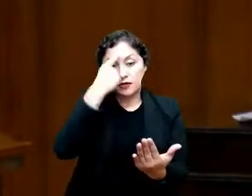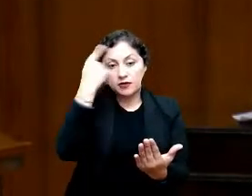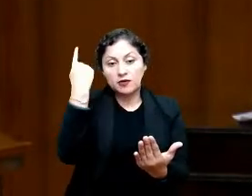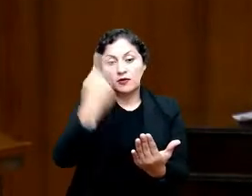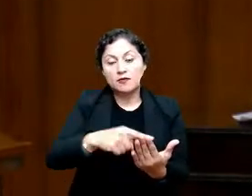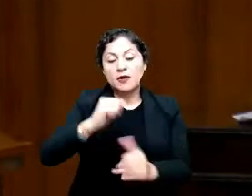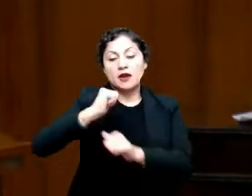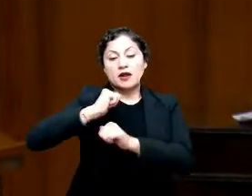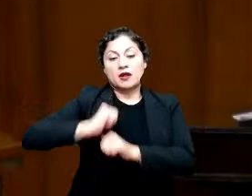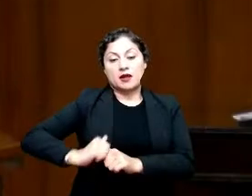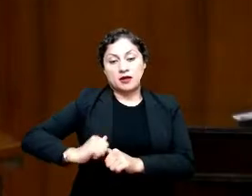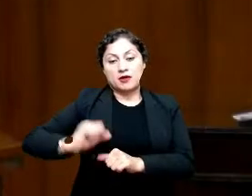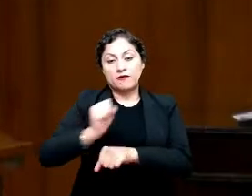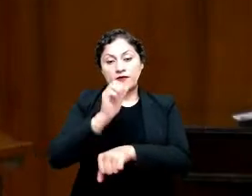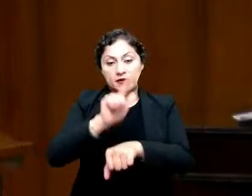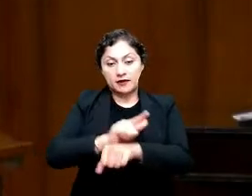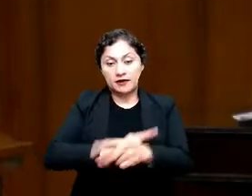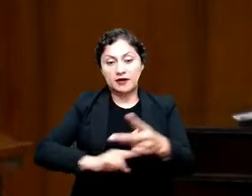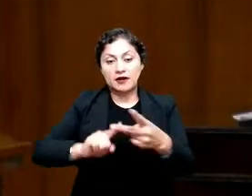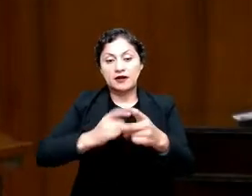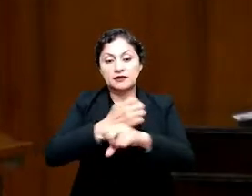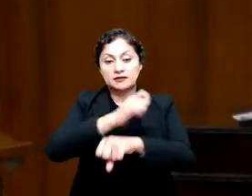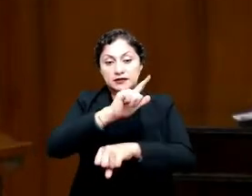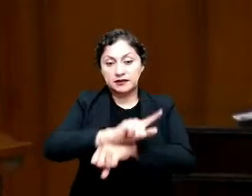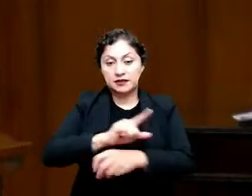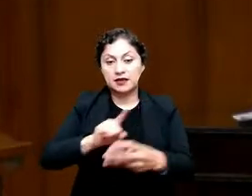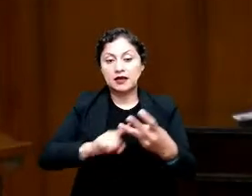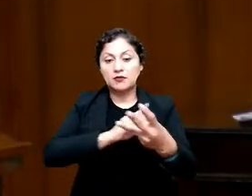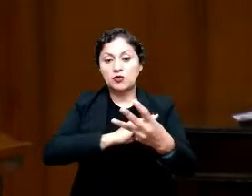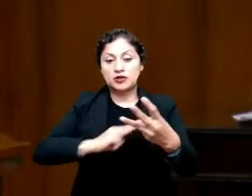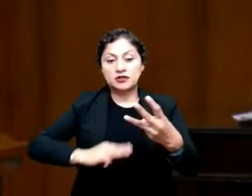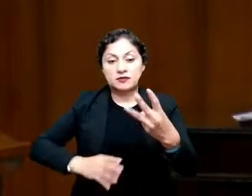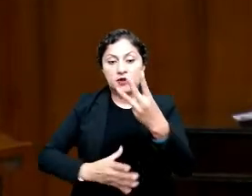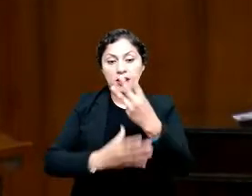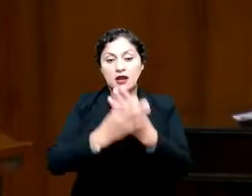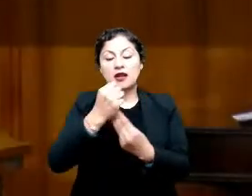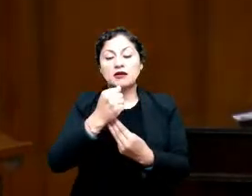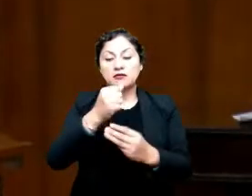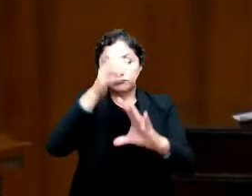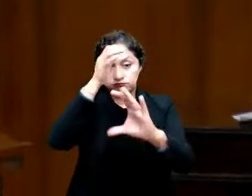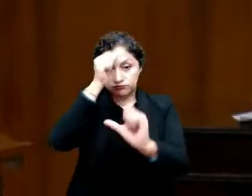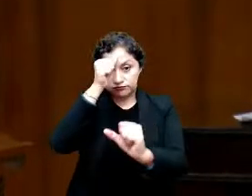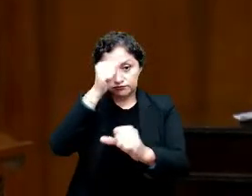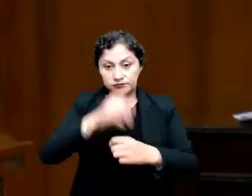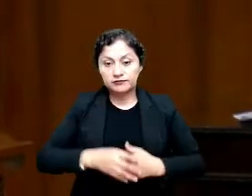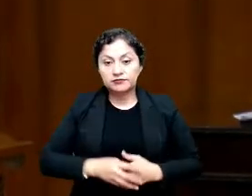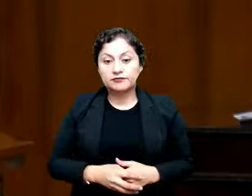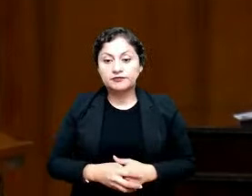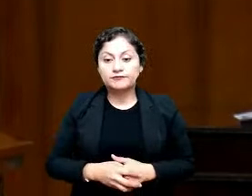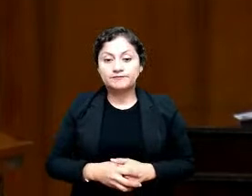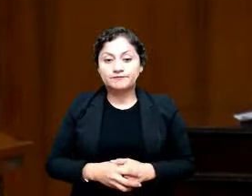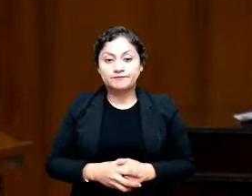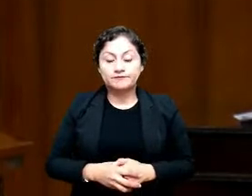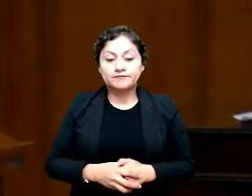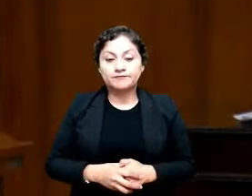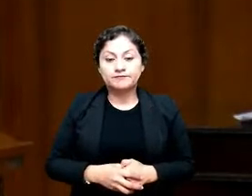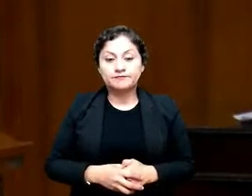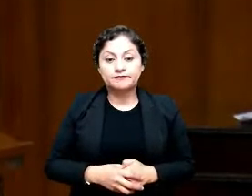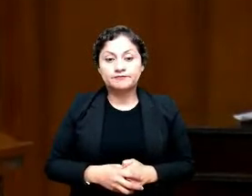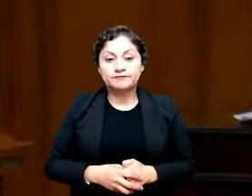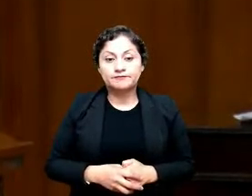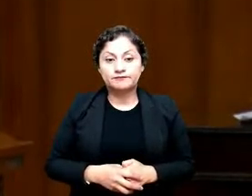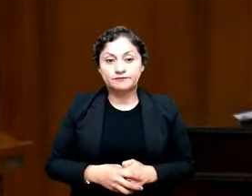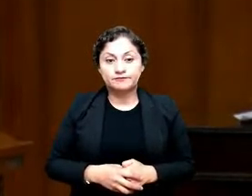autoridades federales, las autoridades estatales y las autoridades municipales. Es por ello que indiscutiblemente